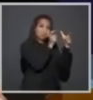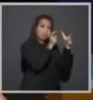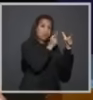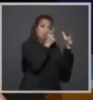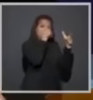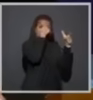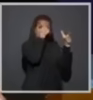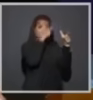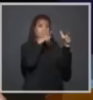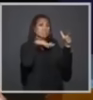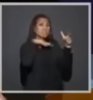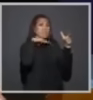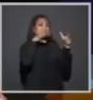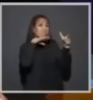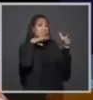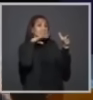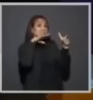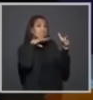y mediante la corrupción.